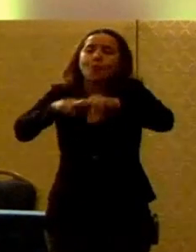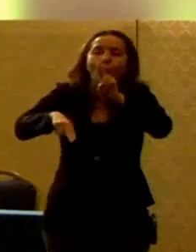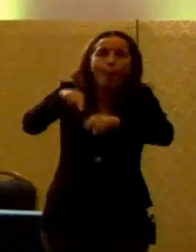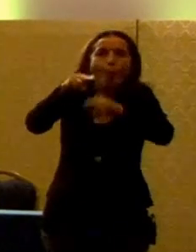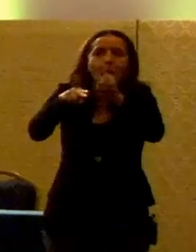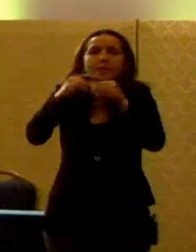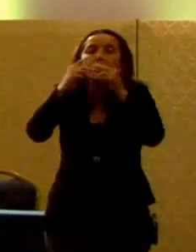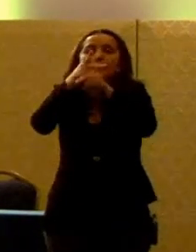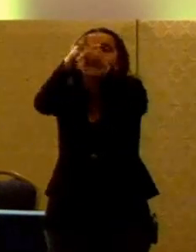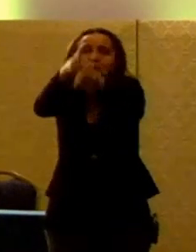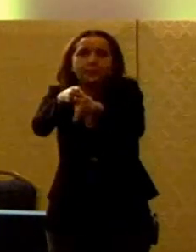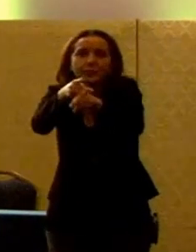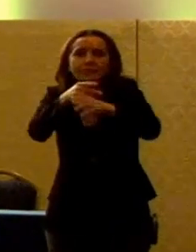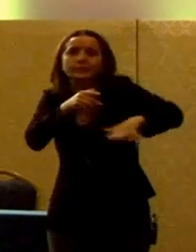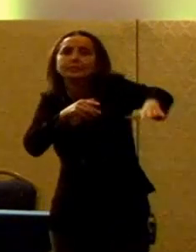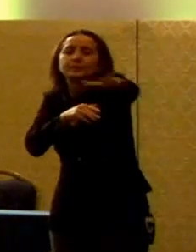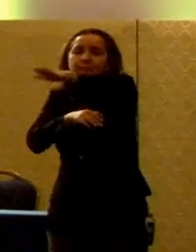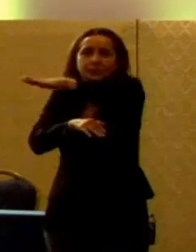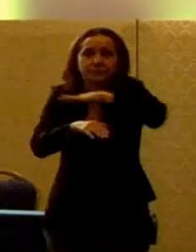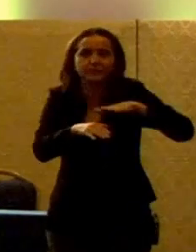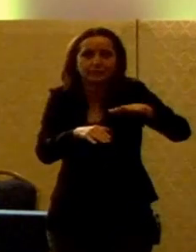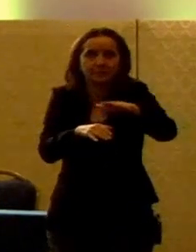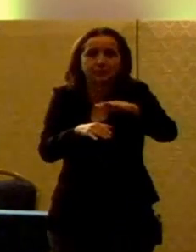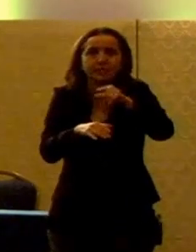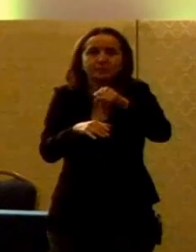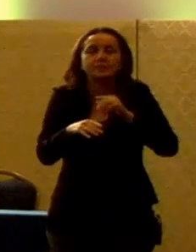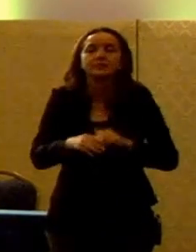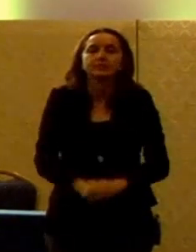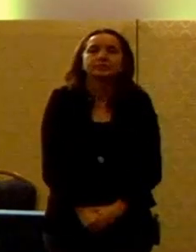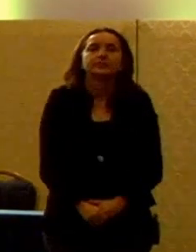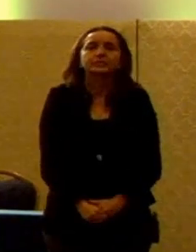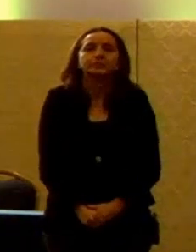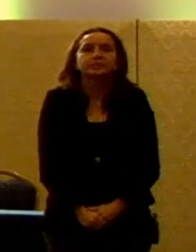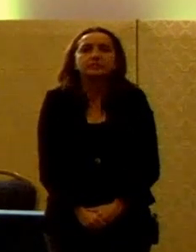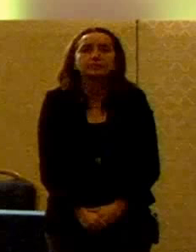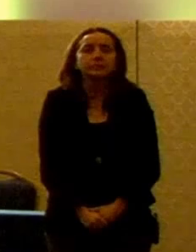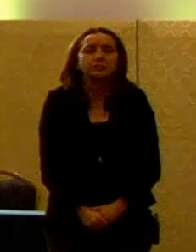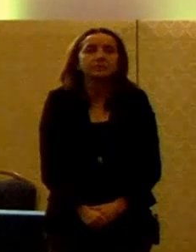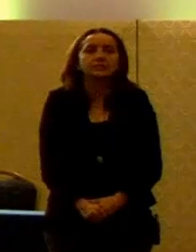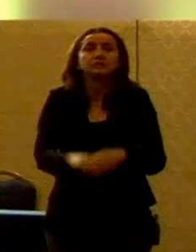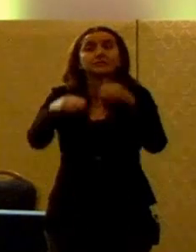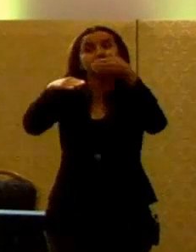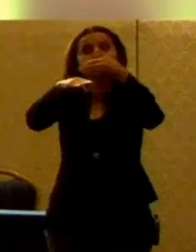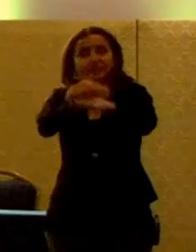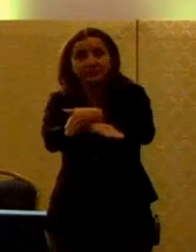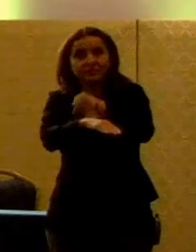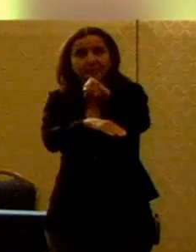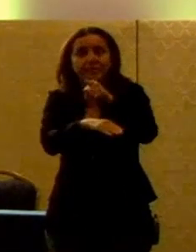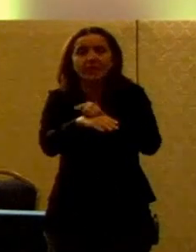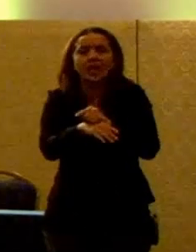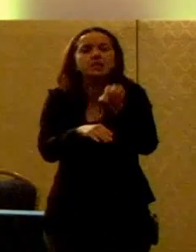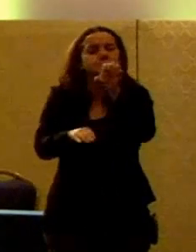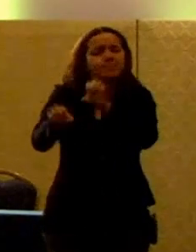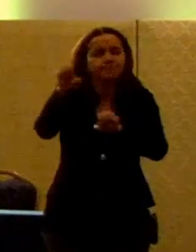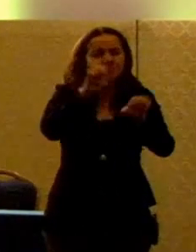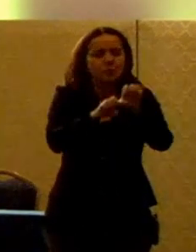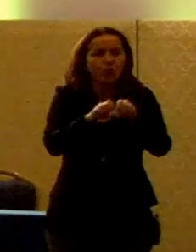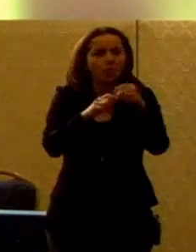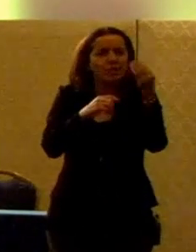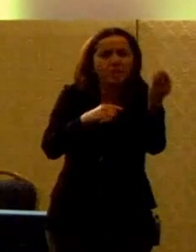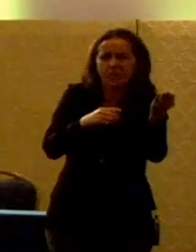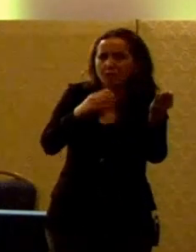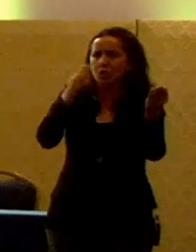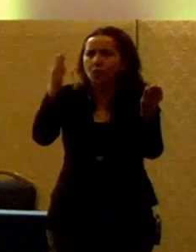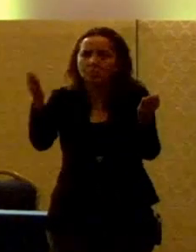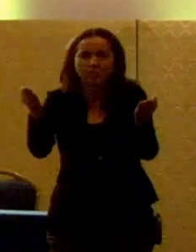población, es decir, inversión orientada con un enfoque de reducción de riesgos. A partir de eso, hacemos un estudio comparativo de